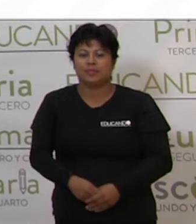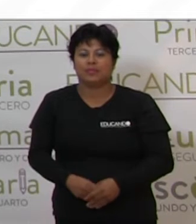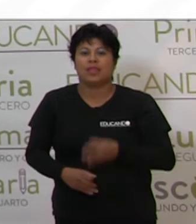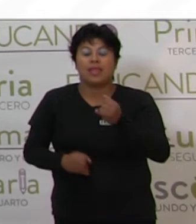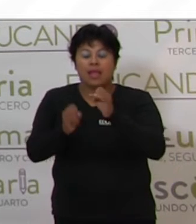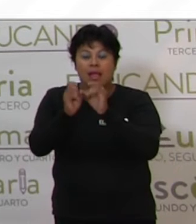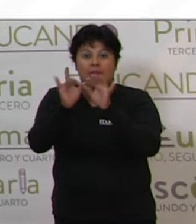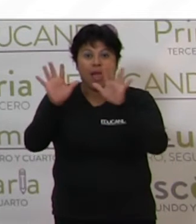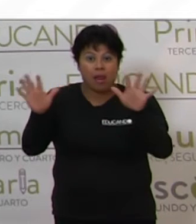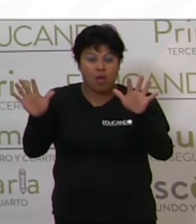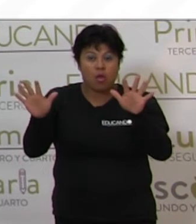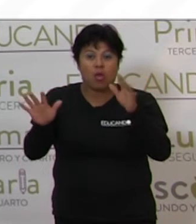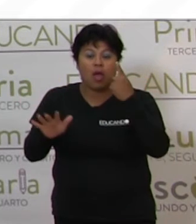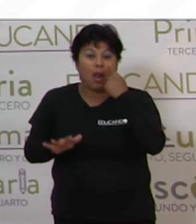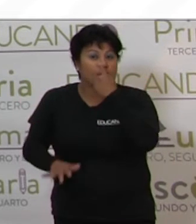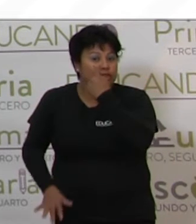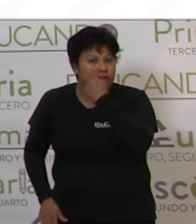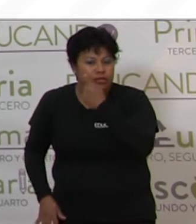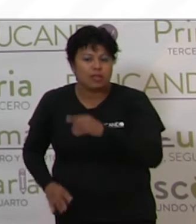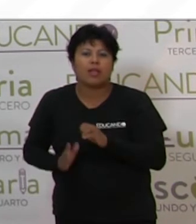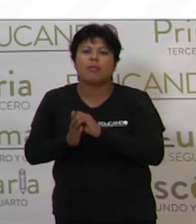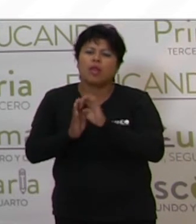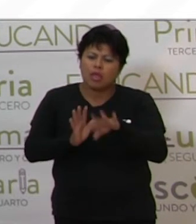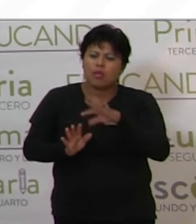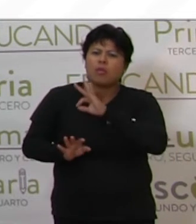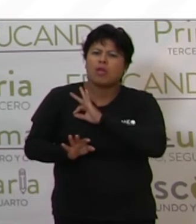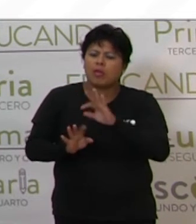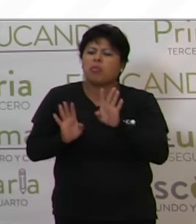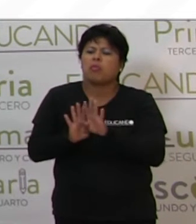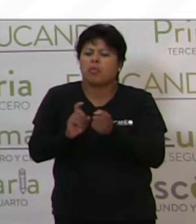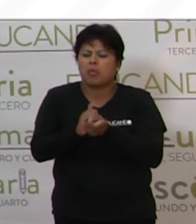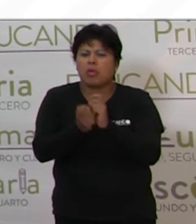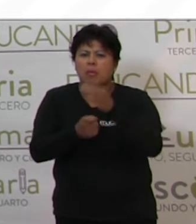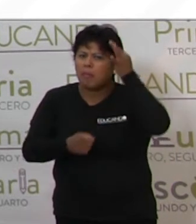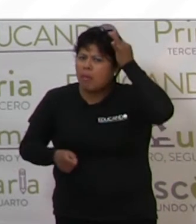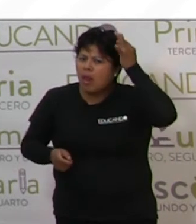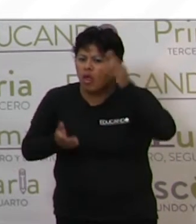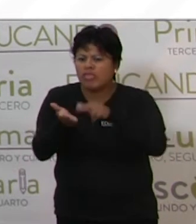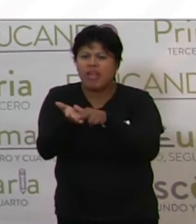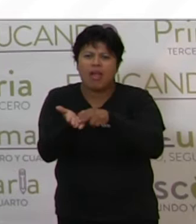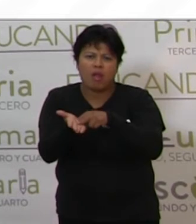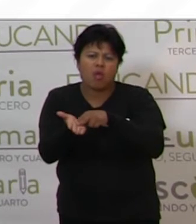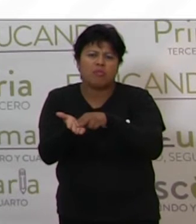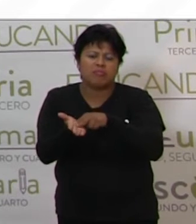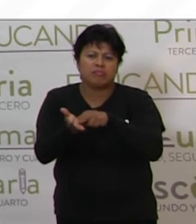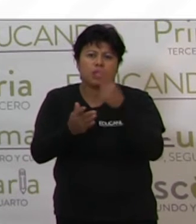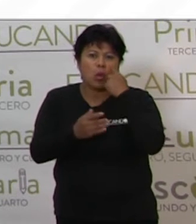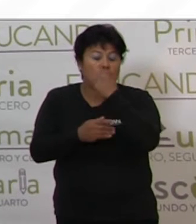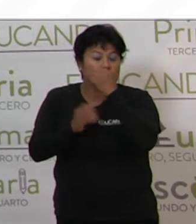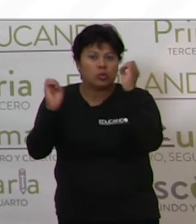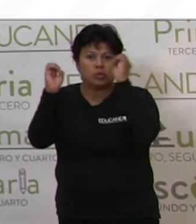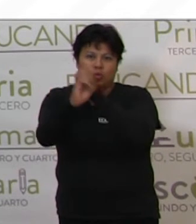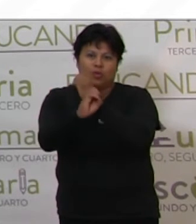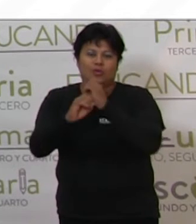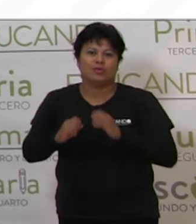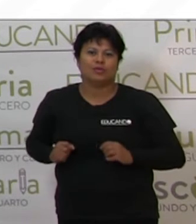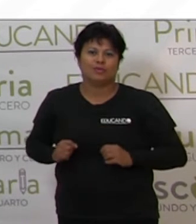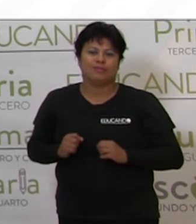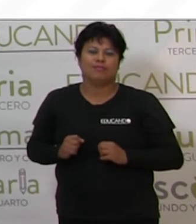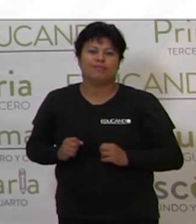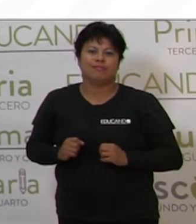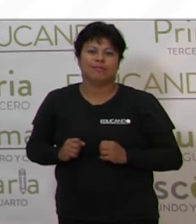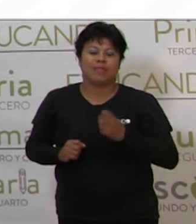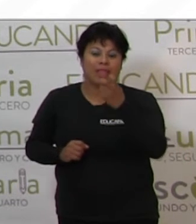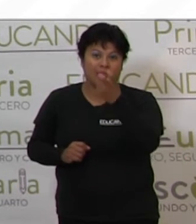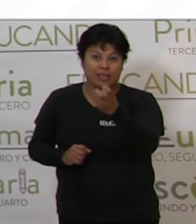y claros a los ojos. Claro que esto podría ser, por ejemplo, pelo negro, ojos oscuros.